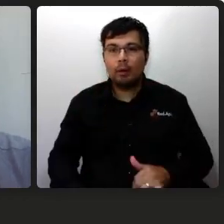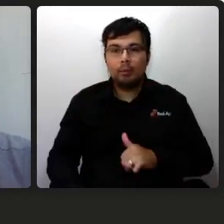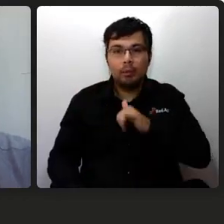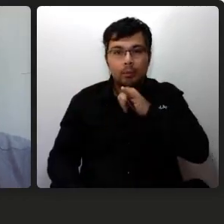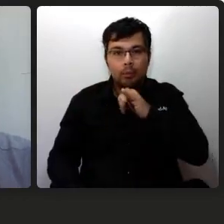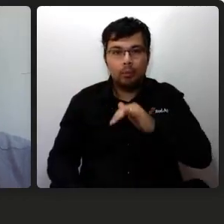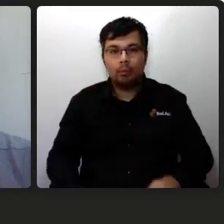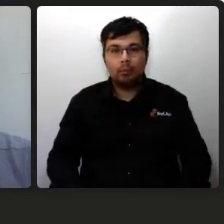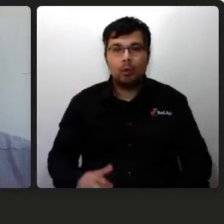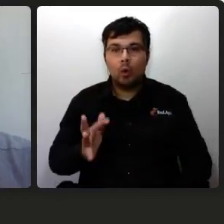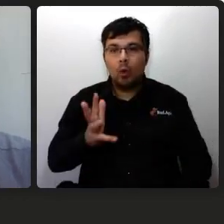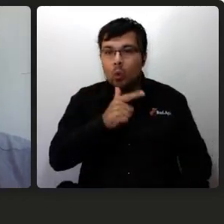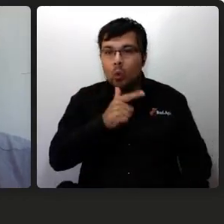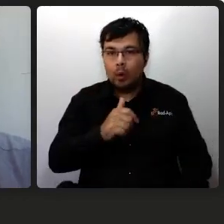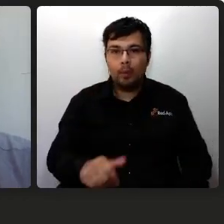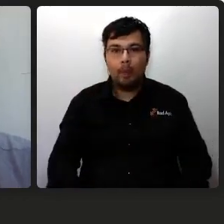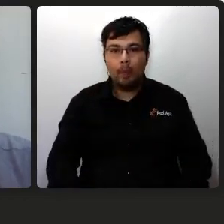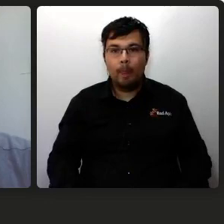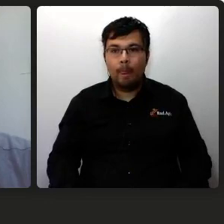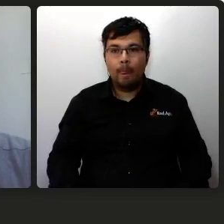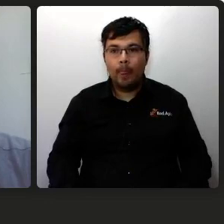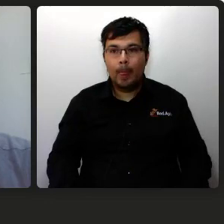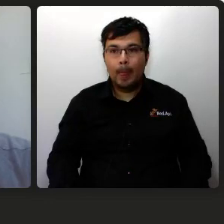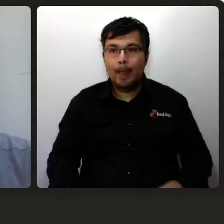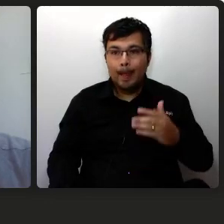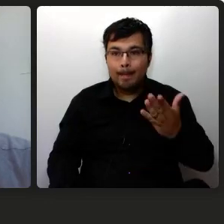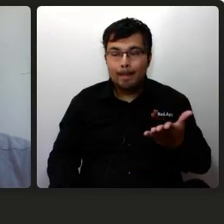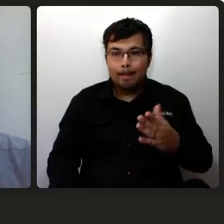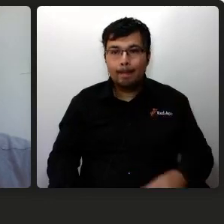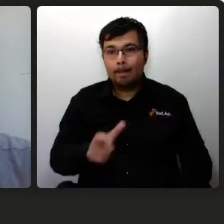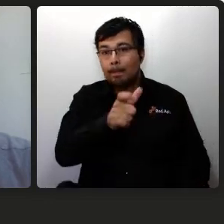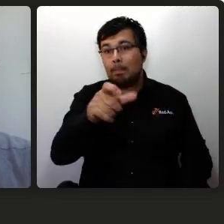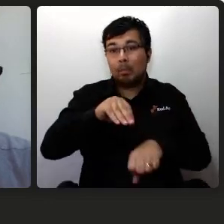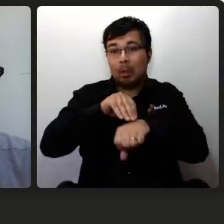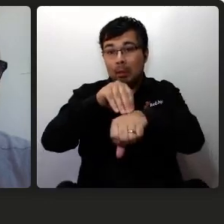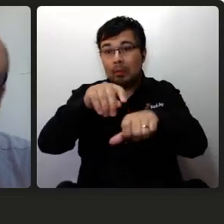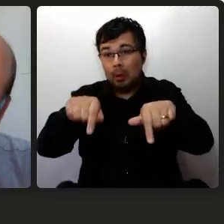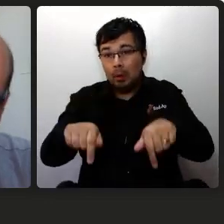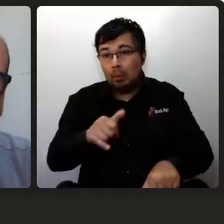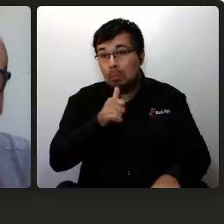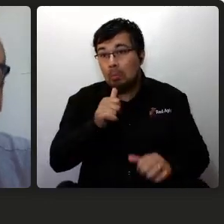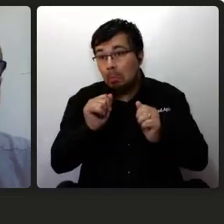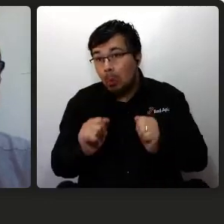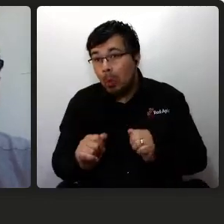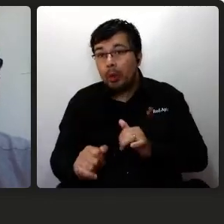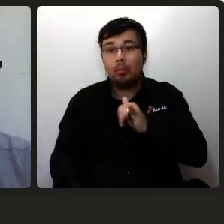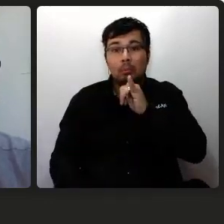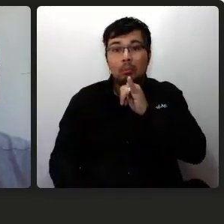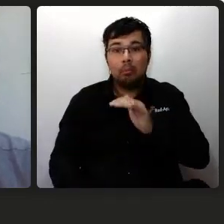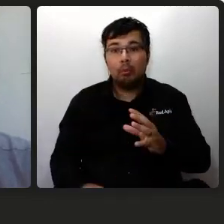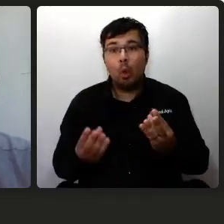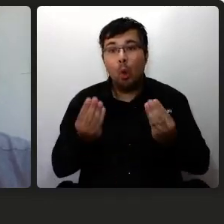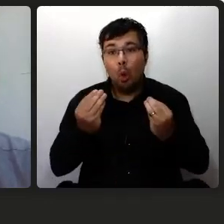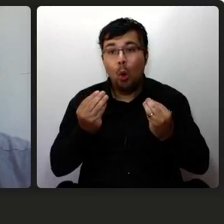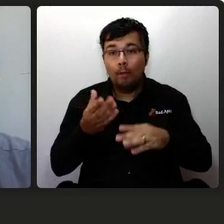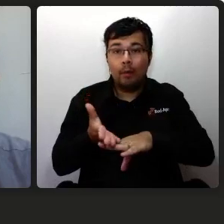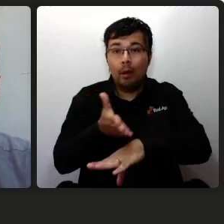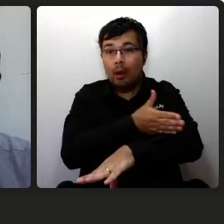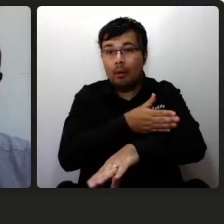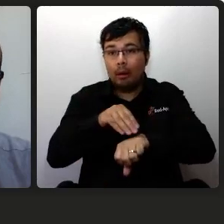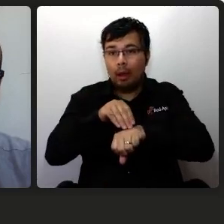se los comentamos todavía a los que están en línea para que puedan tenerlo como posibilidad. Obviamente, de ratificarse, les vamos a hacer